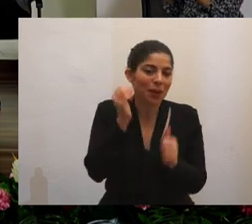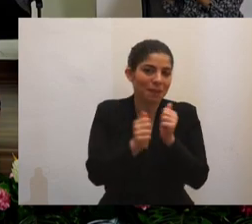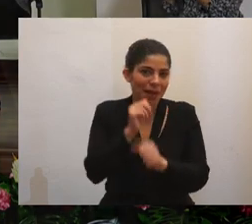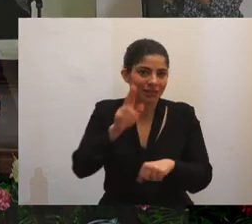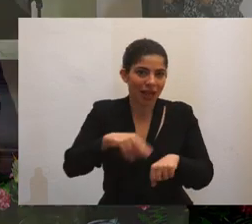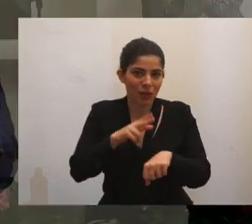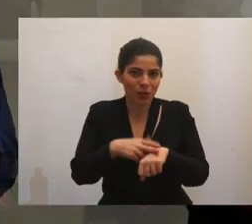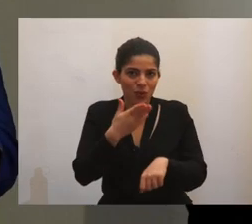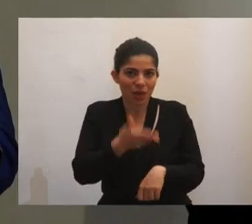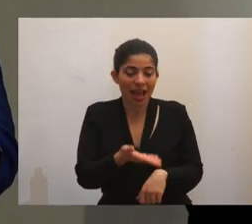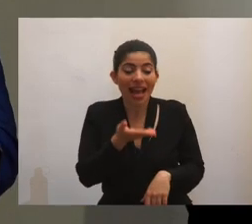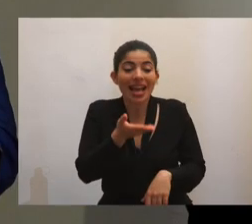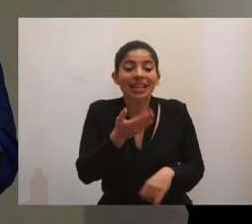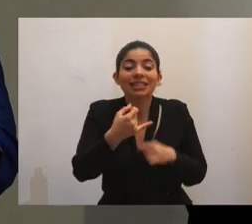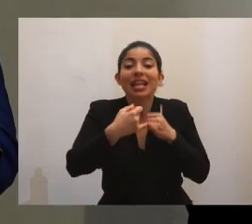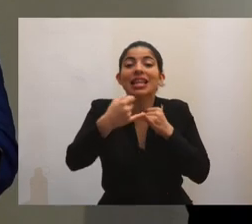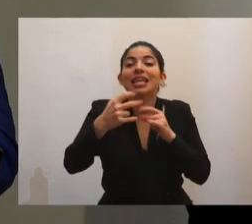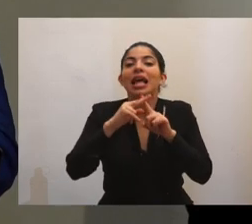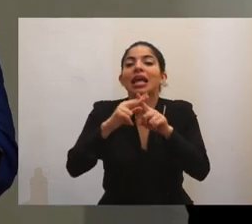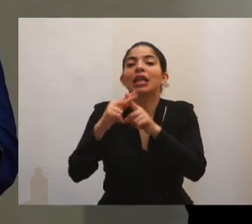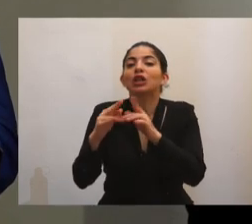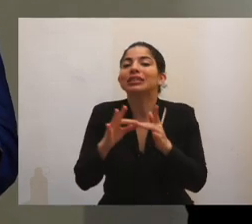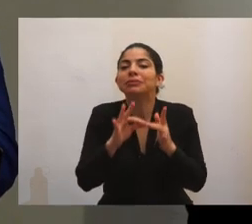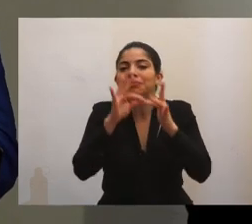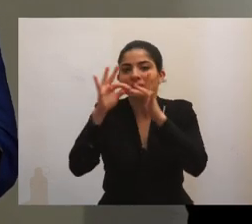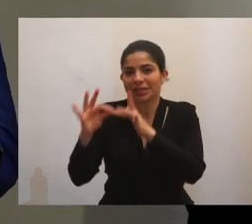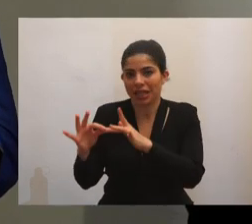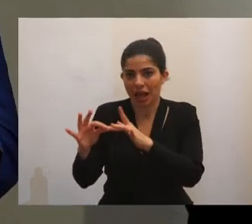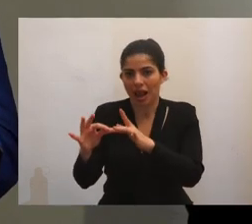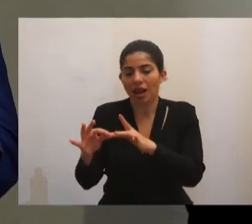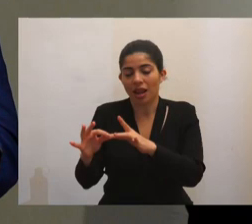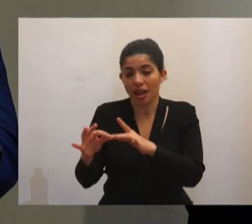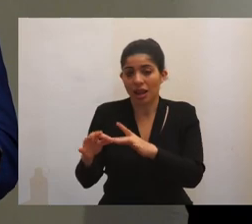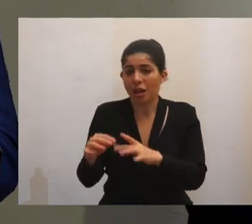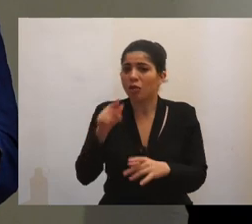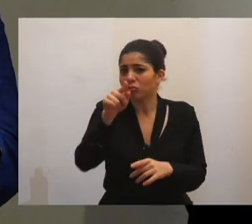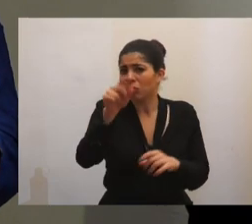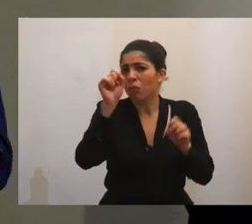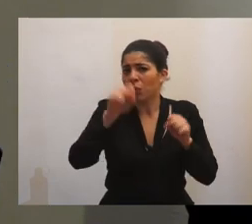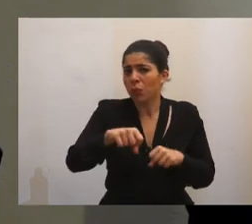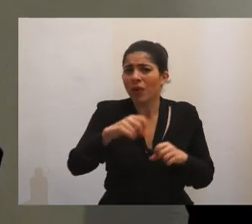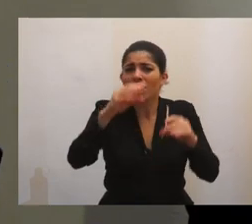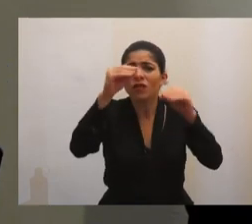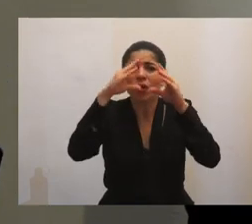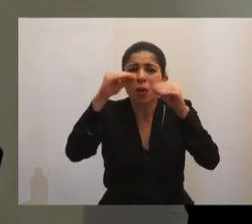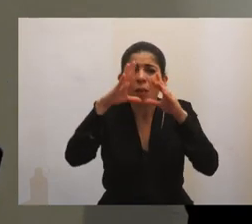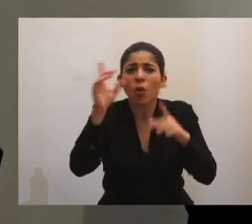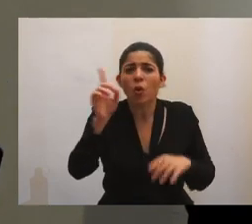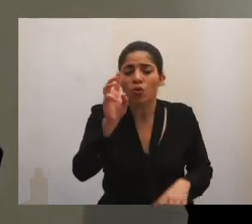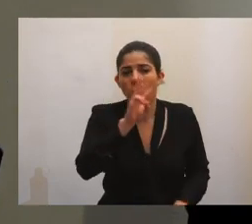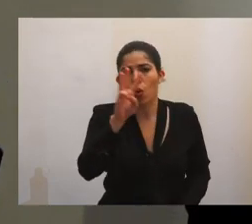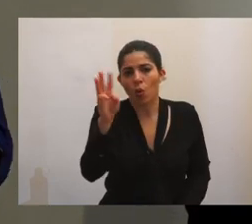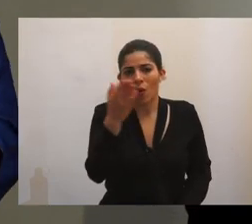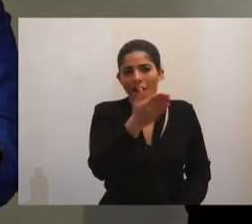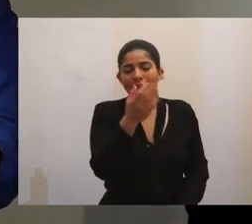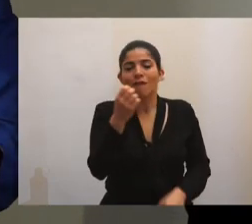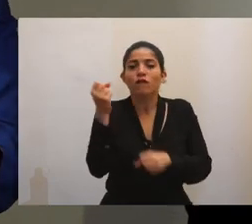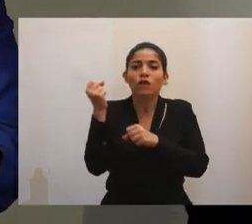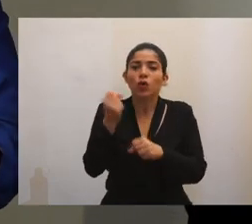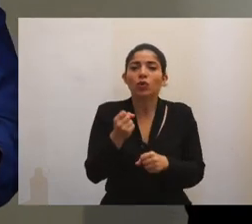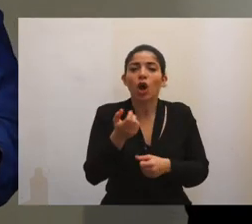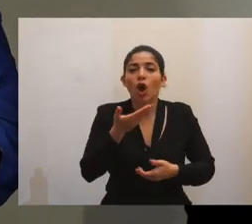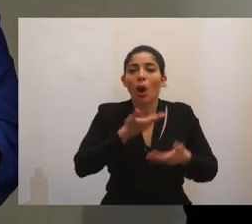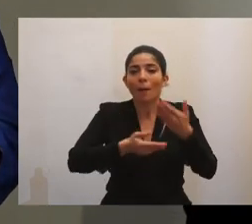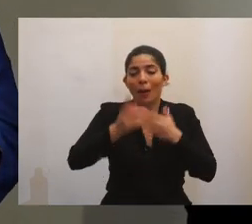Natura. Estas son líneas de crédito especiales que, de las cuales podrá encontrar información en la página de Funde Cooperación para